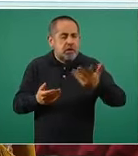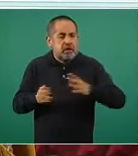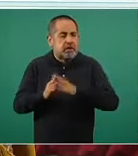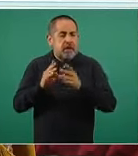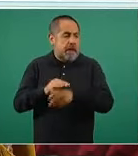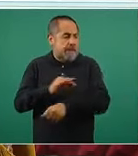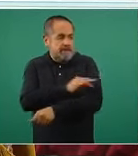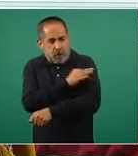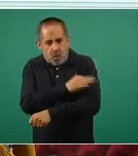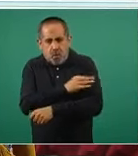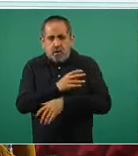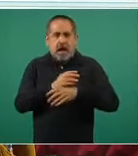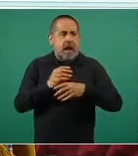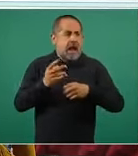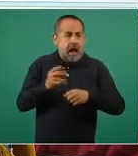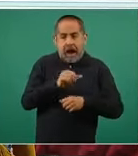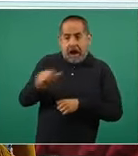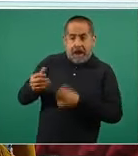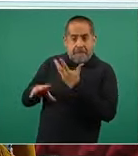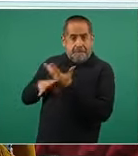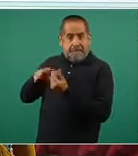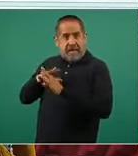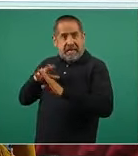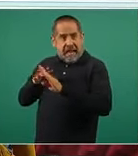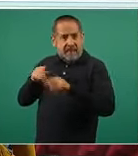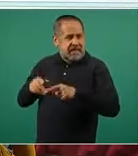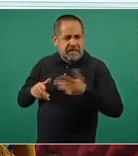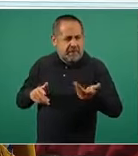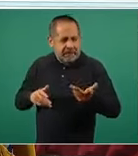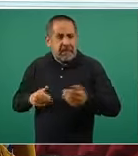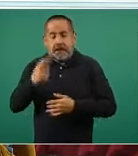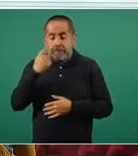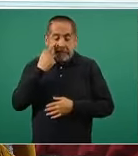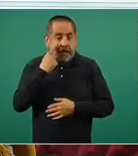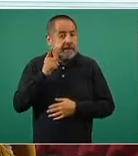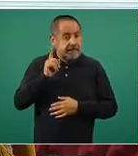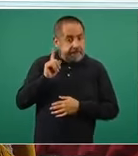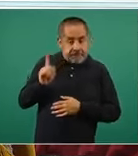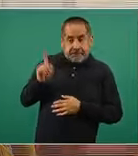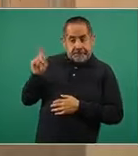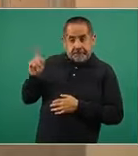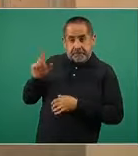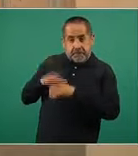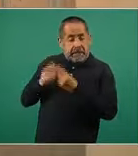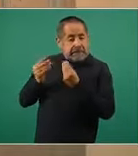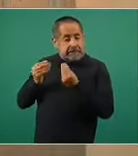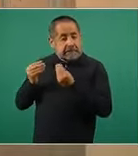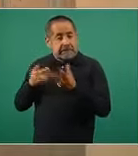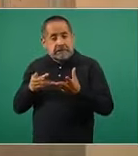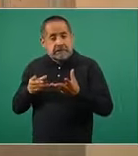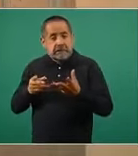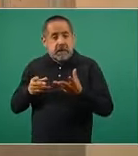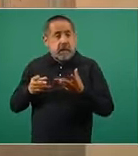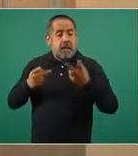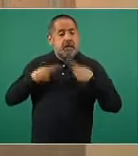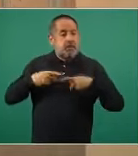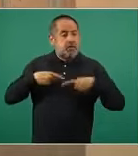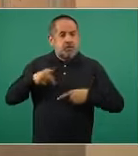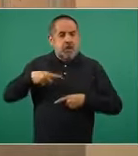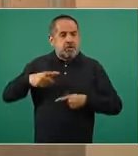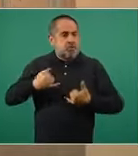de la vacuna y de la vacuna hacia la población migrante. Observen pues que el grueso de esta población en realidad es población en edad